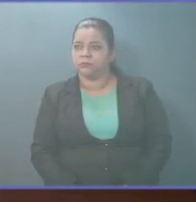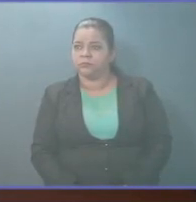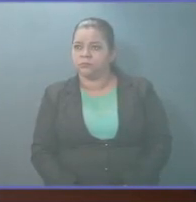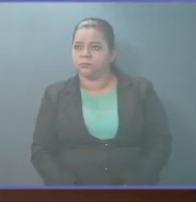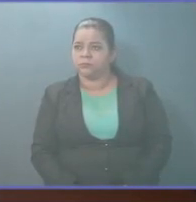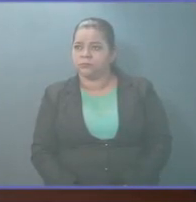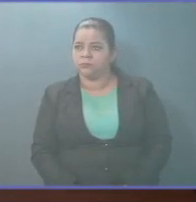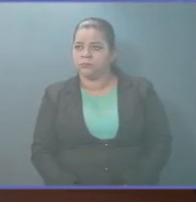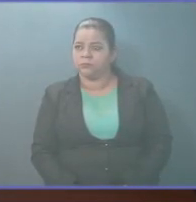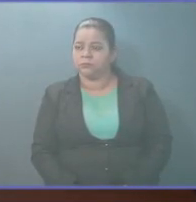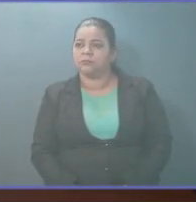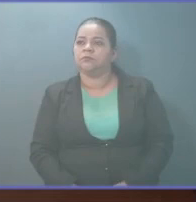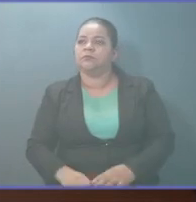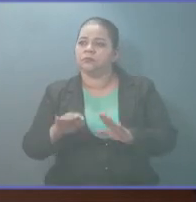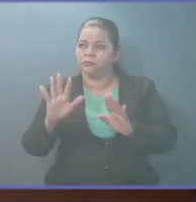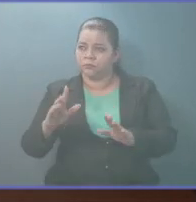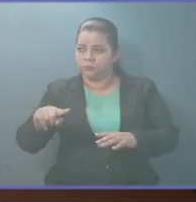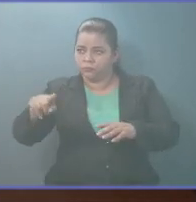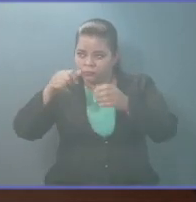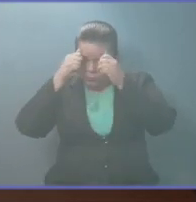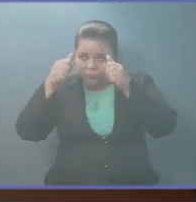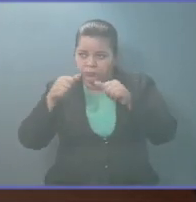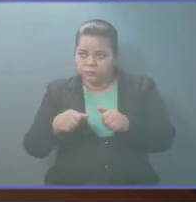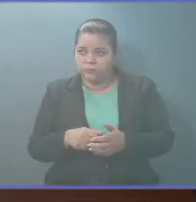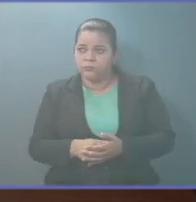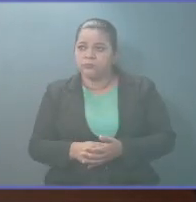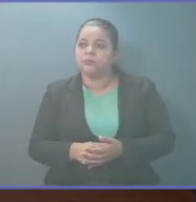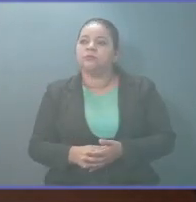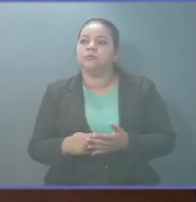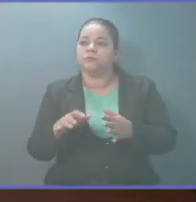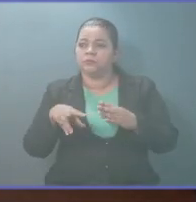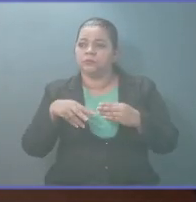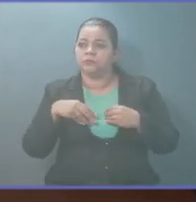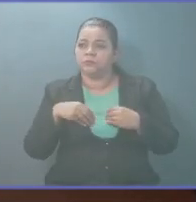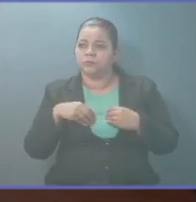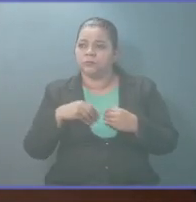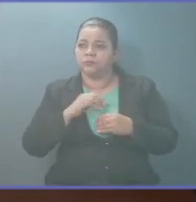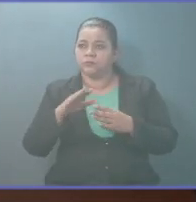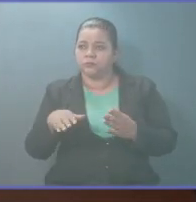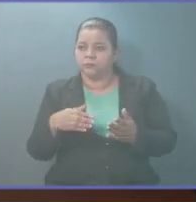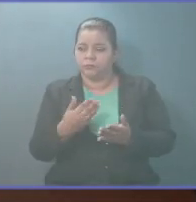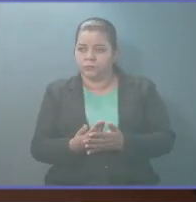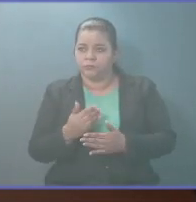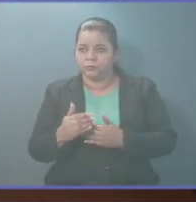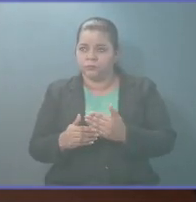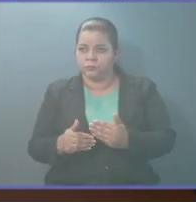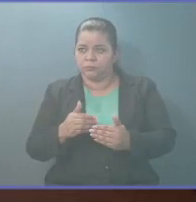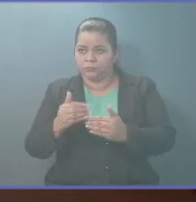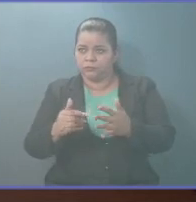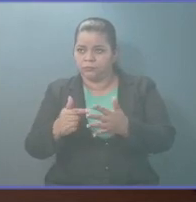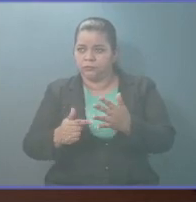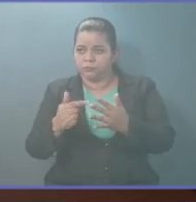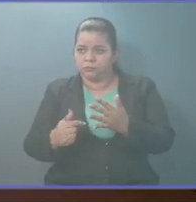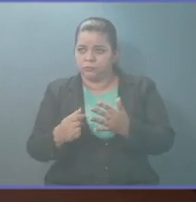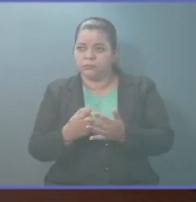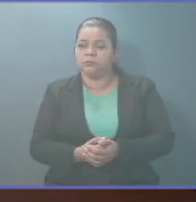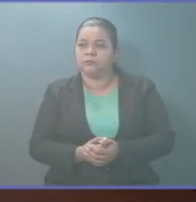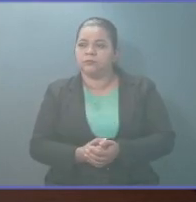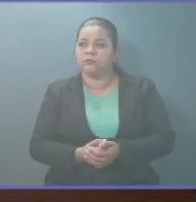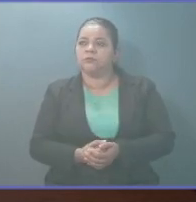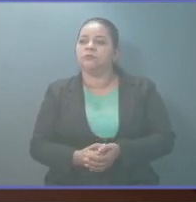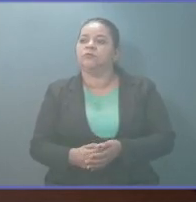Perdón, acabamos de hacer la votación para aceptar esta observación. Es que quité el audio, perdón, por un error involuntario. Se acepta